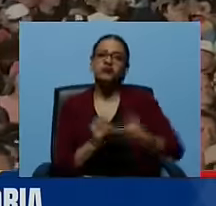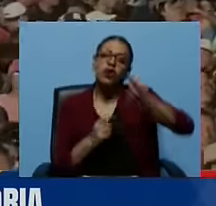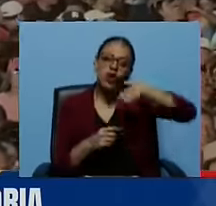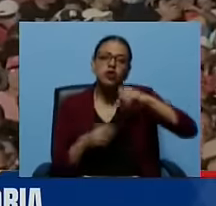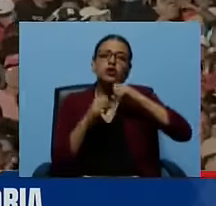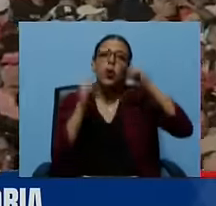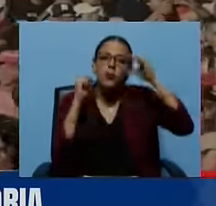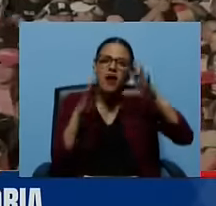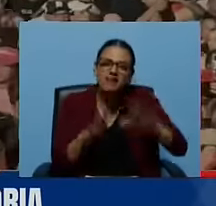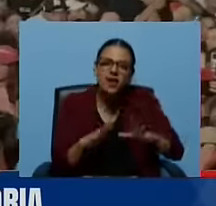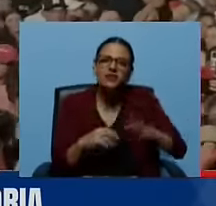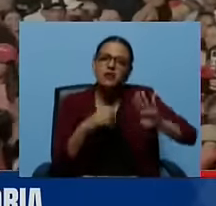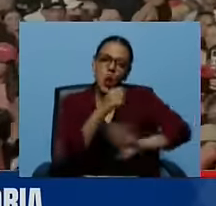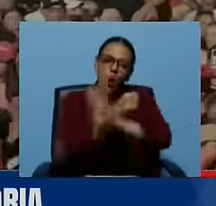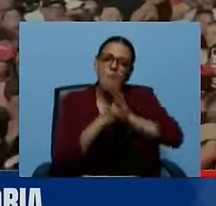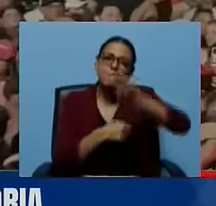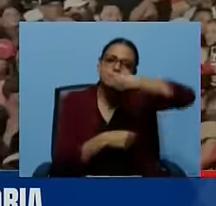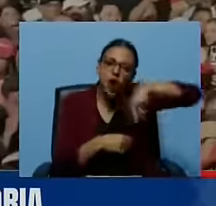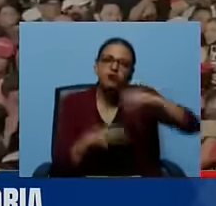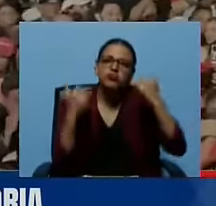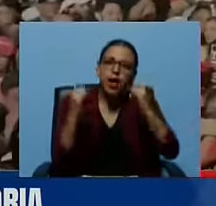Protegidos y bendecidos.